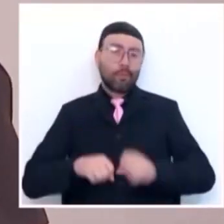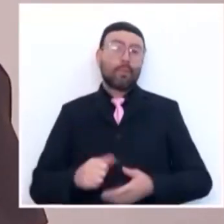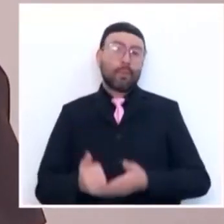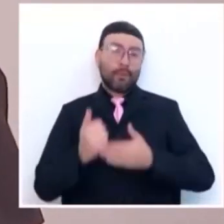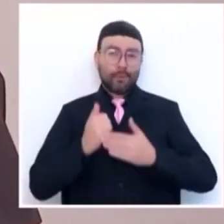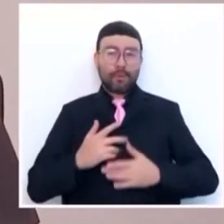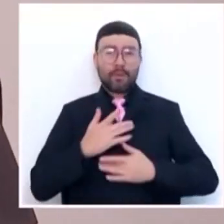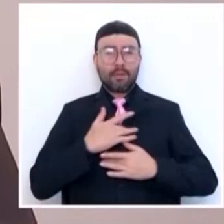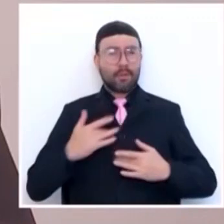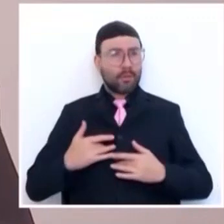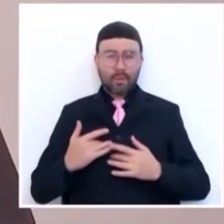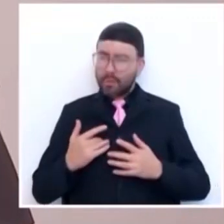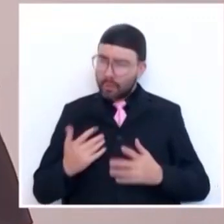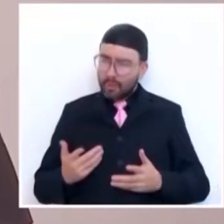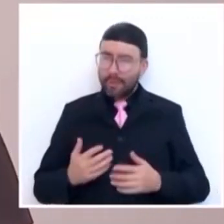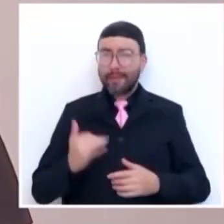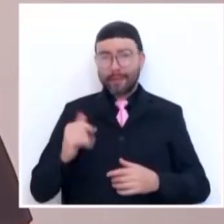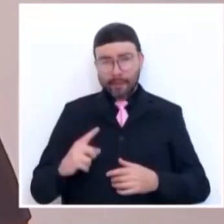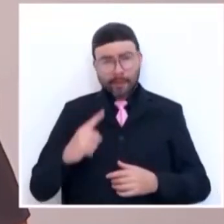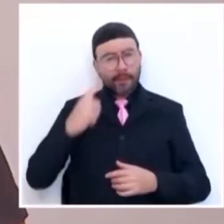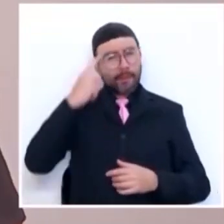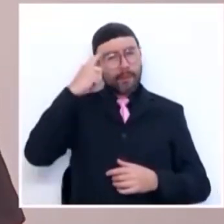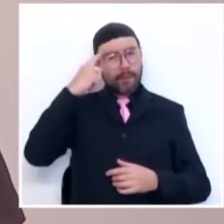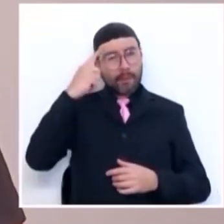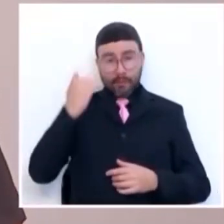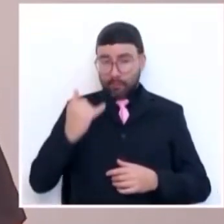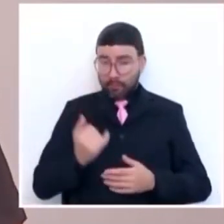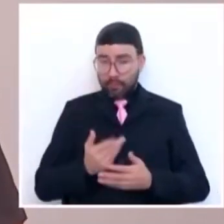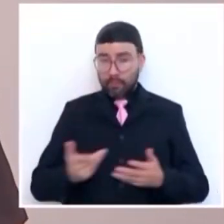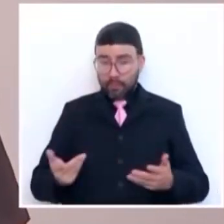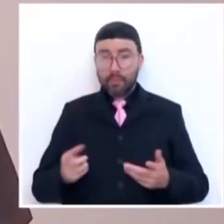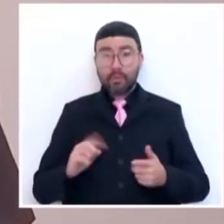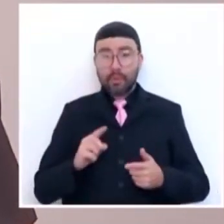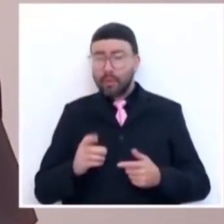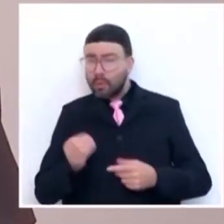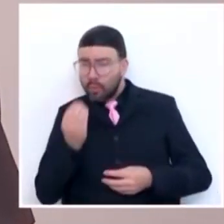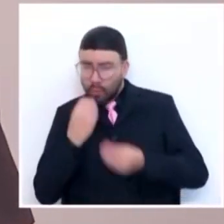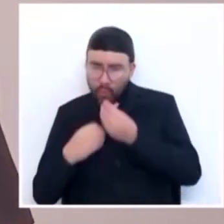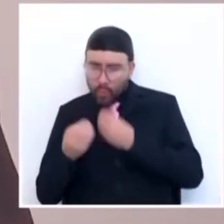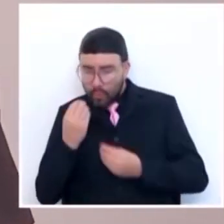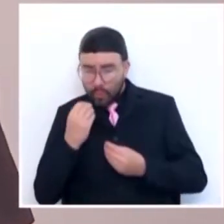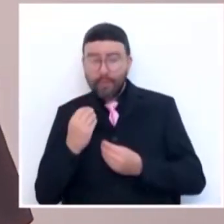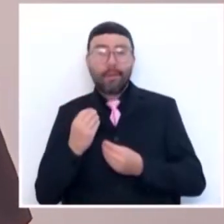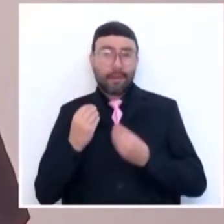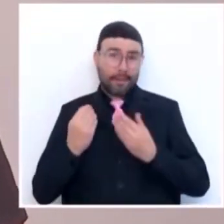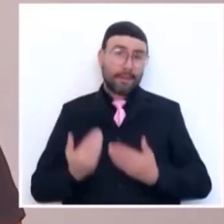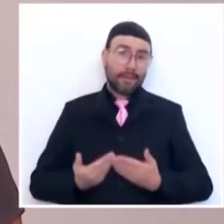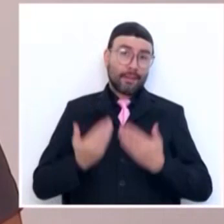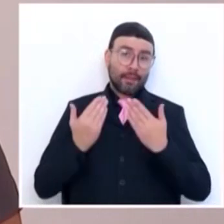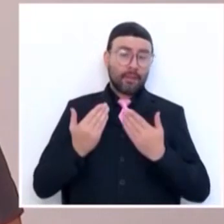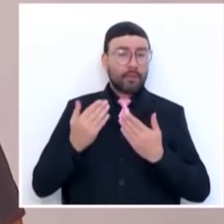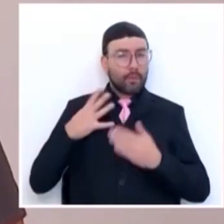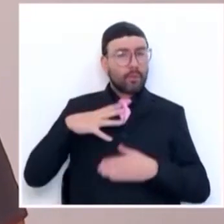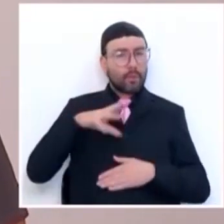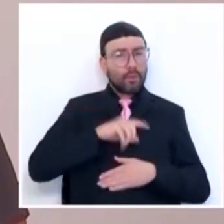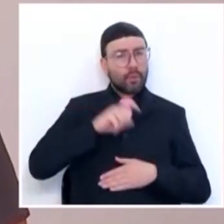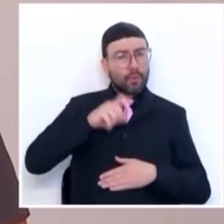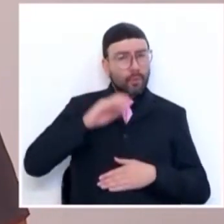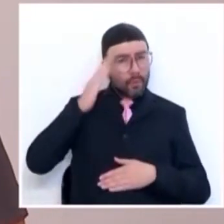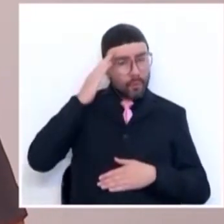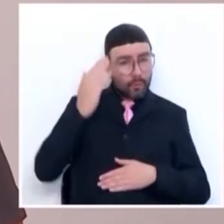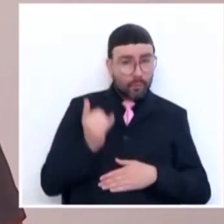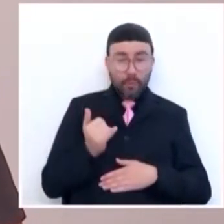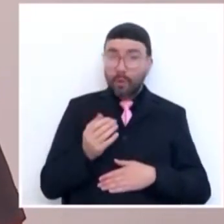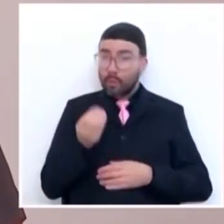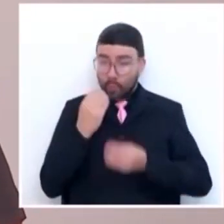podemos hacer a través de nuestros pensamientos, también a través de los alimentos que consumimos, porque debemos tener en cuenta que los